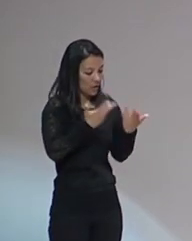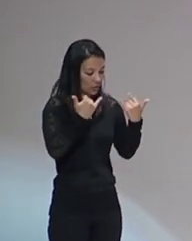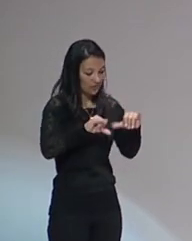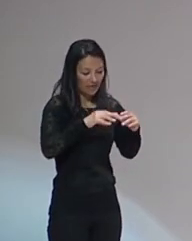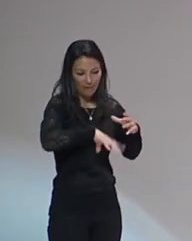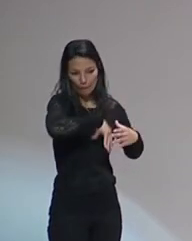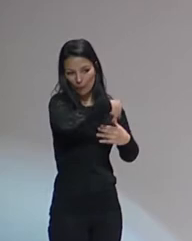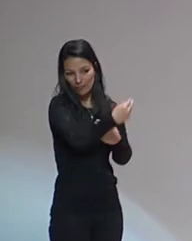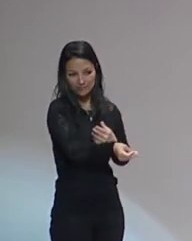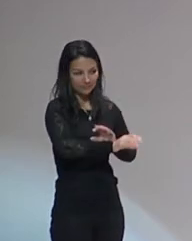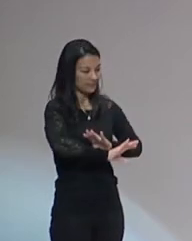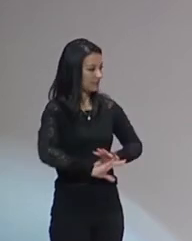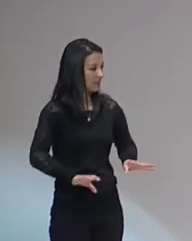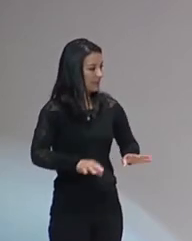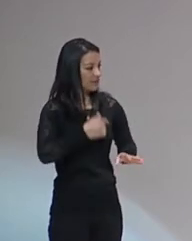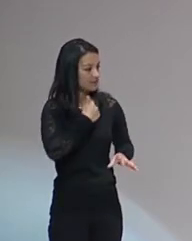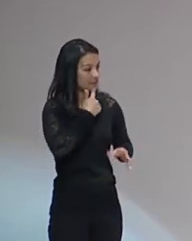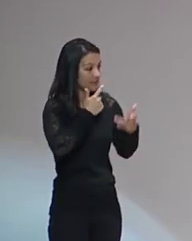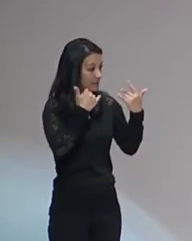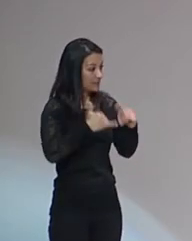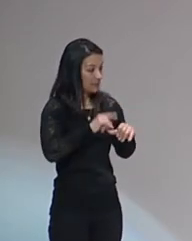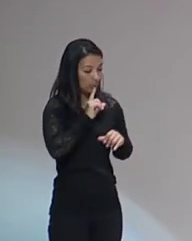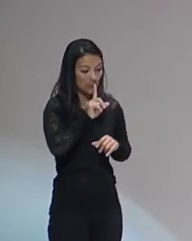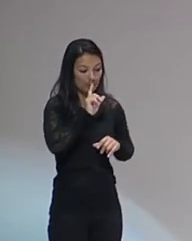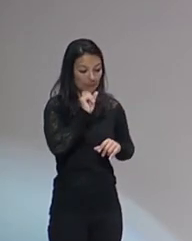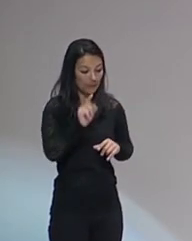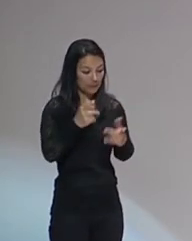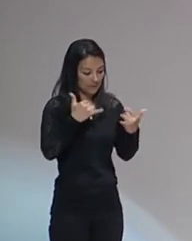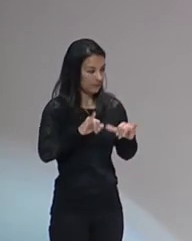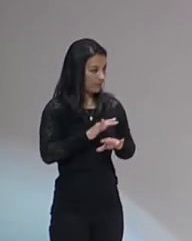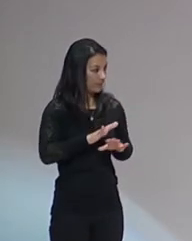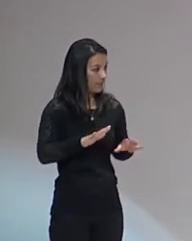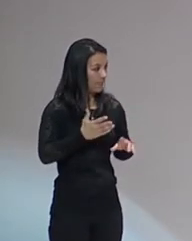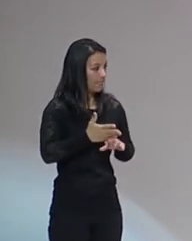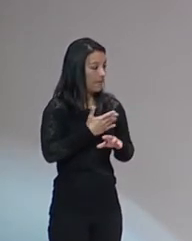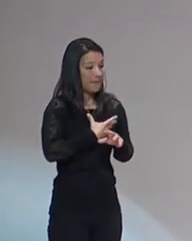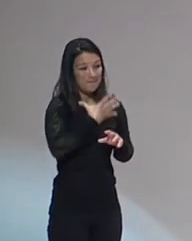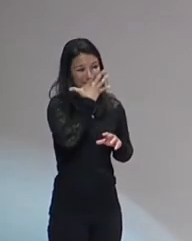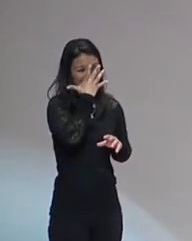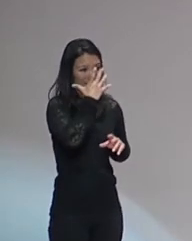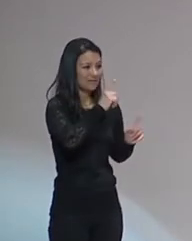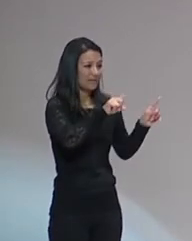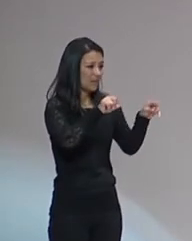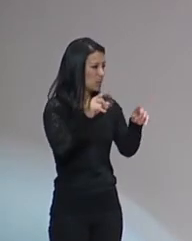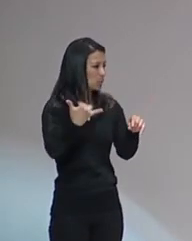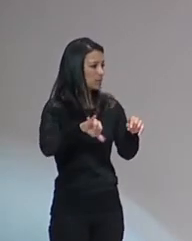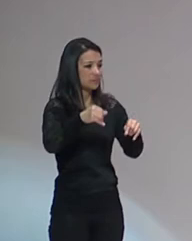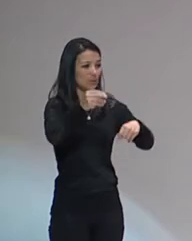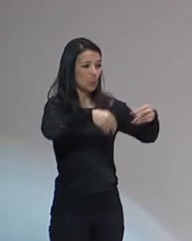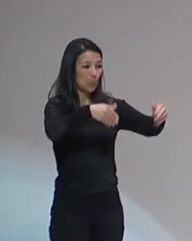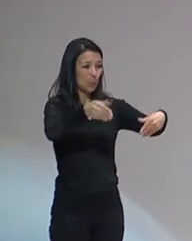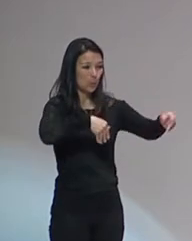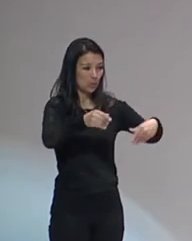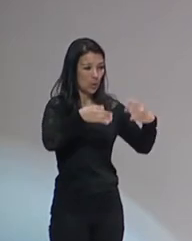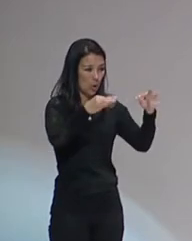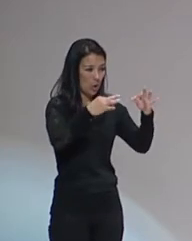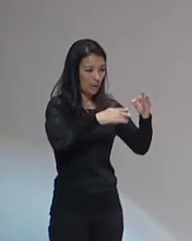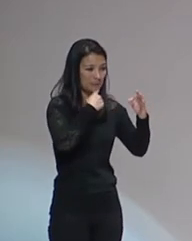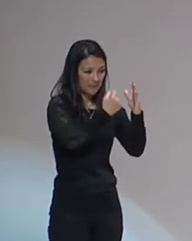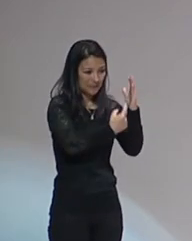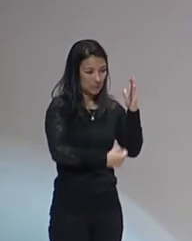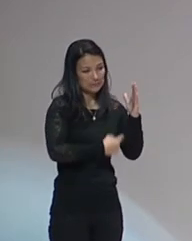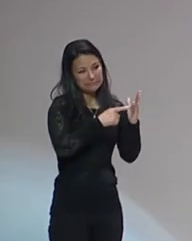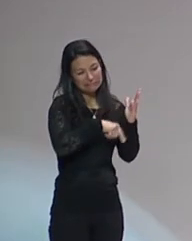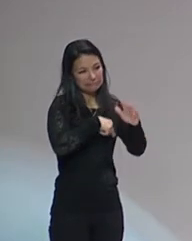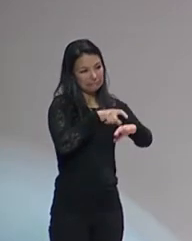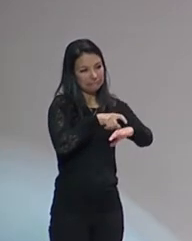la pregunta y cerramos entonces el conversatorio. Y la pregunta me pareció, y me disculpan por favor las personas que me pasaron también escrita, que no alcanzo